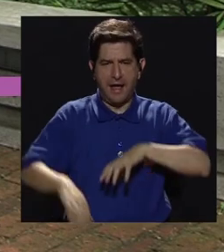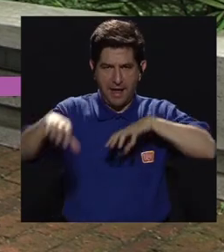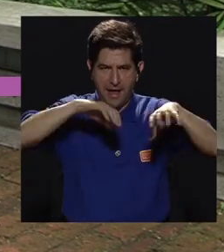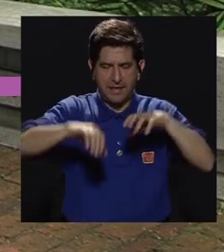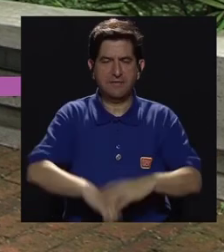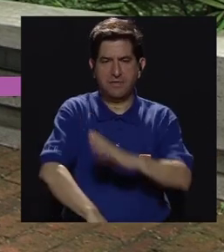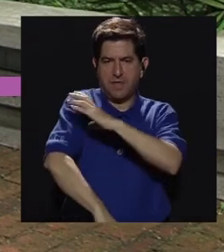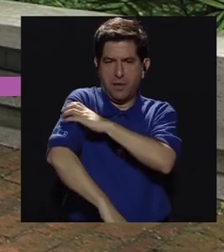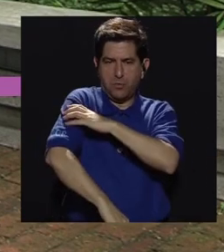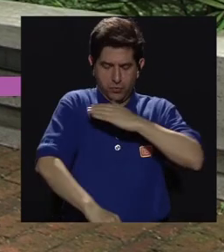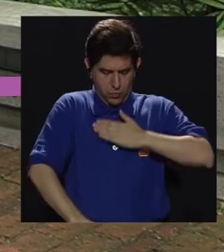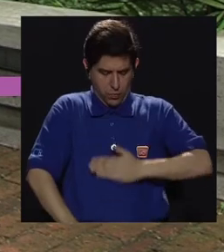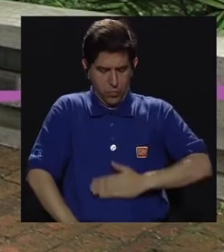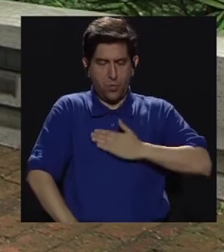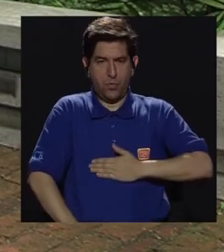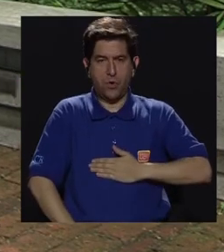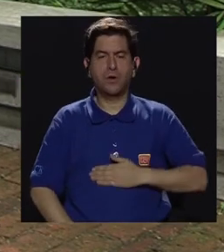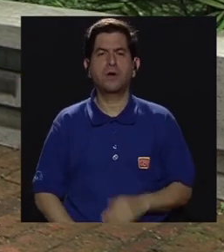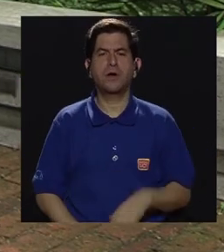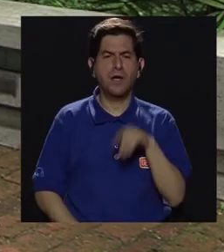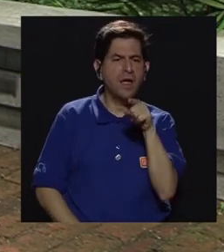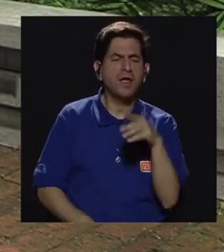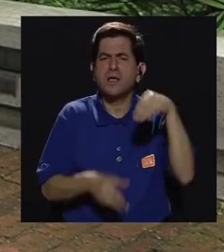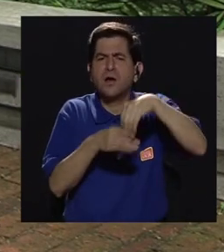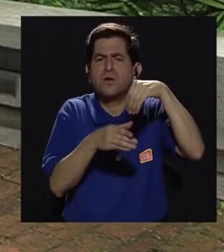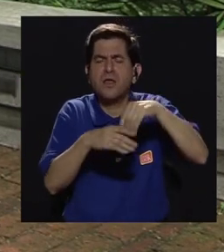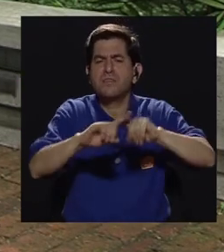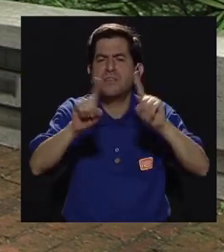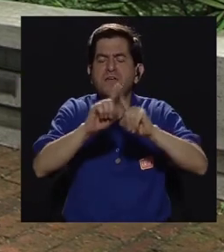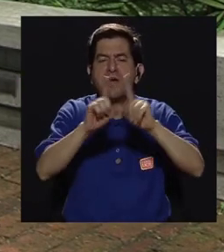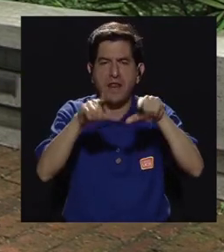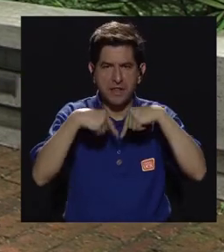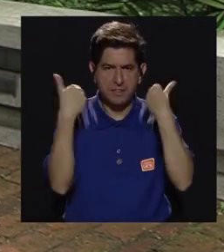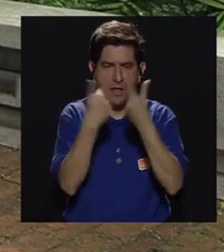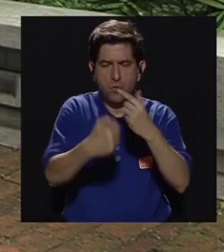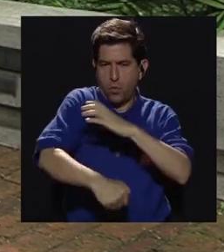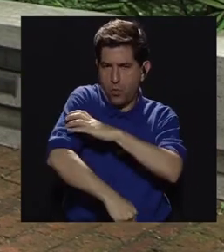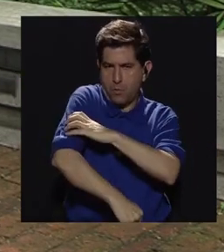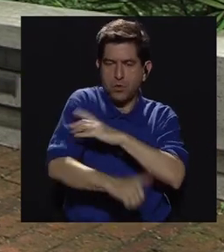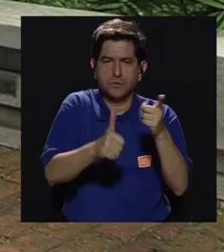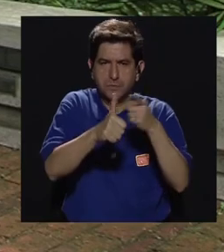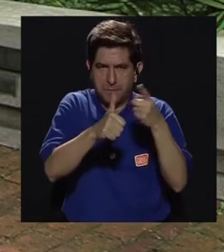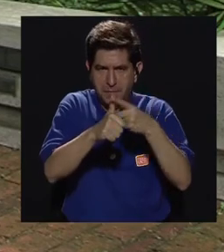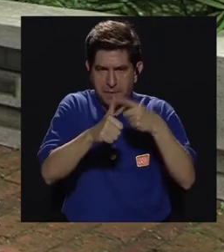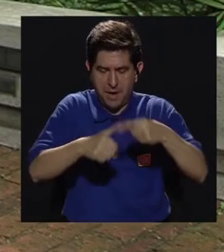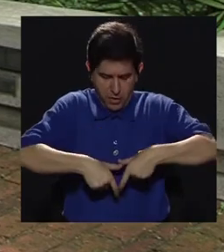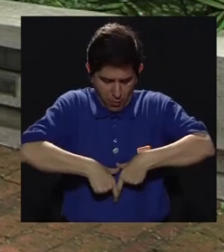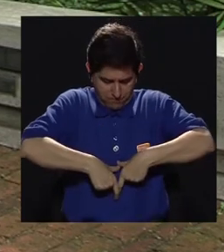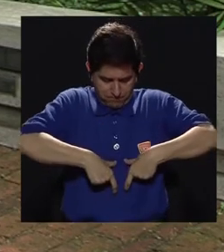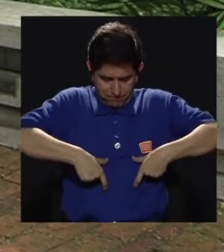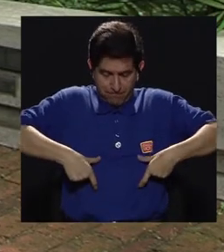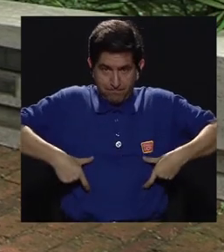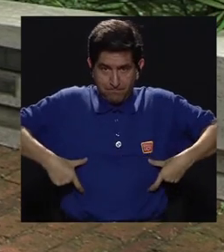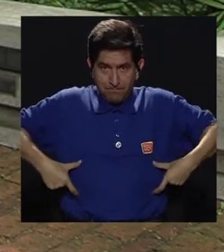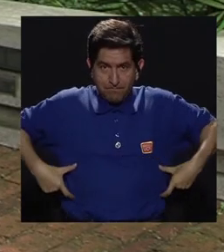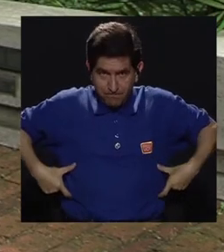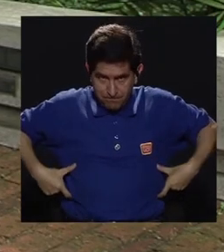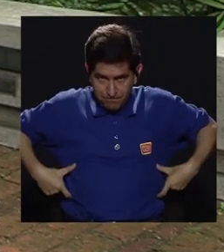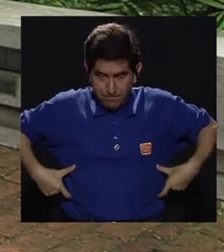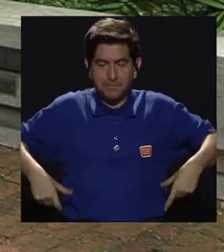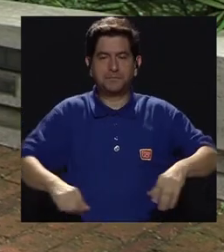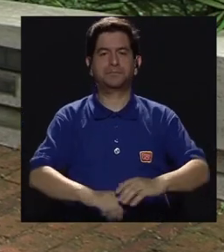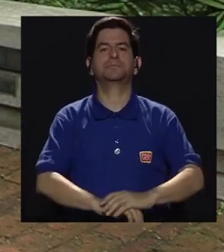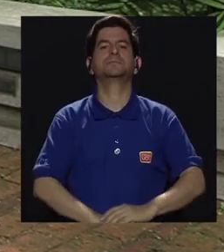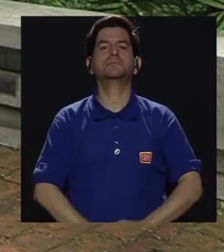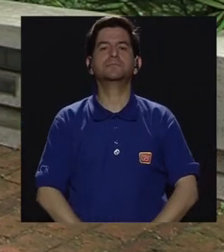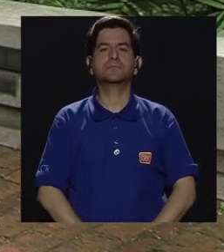abdominal. La musculatura abdominal está conformada por varios grupos musculares. Primero tenemos el músculo transverso del abdomen, que corre como